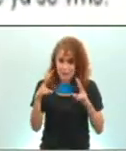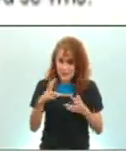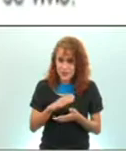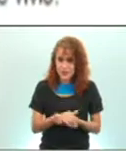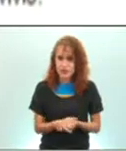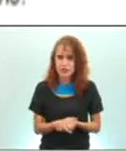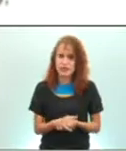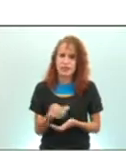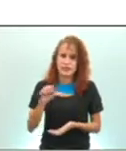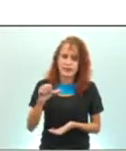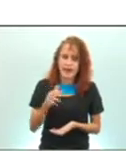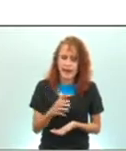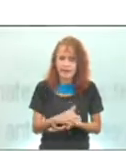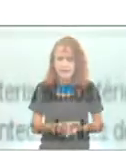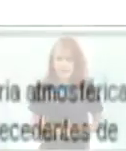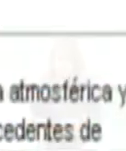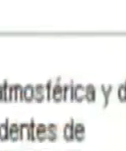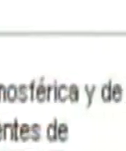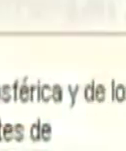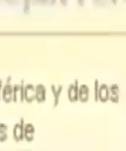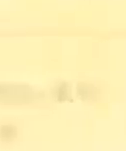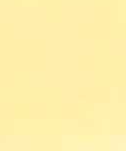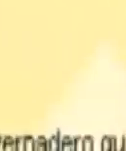visiones catastrofistas.